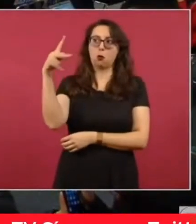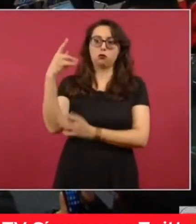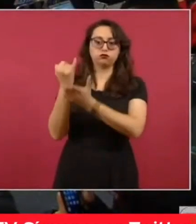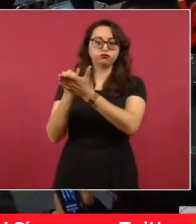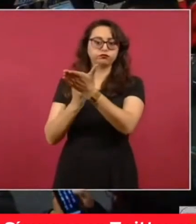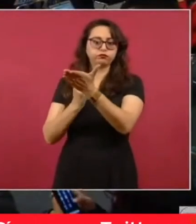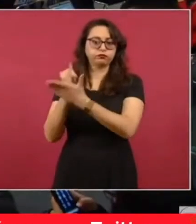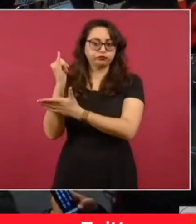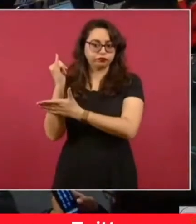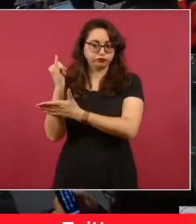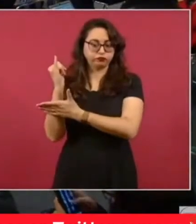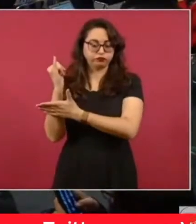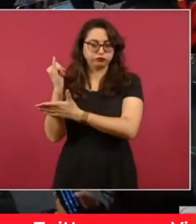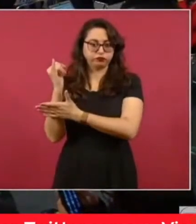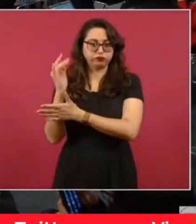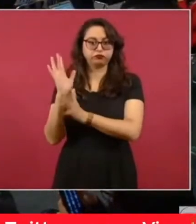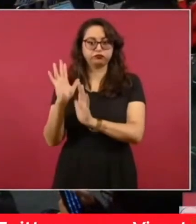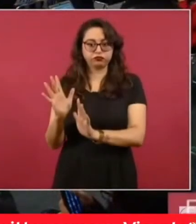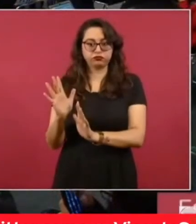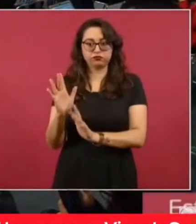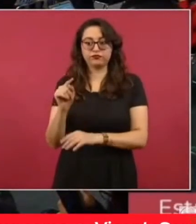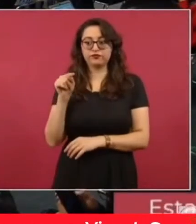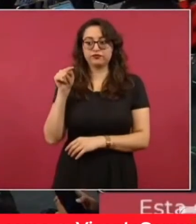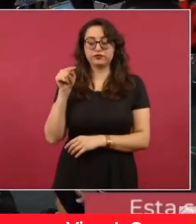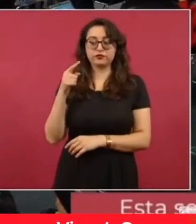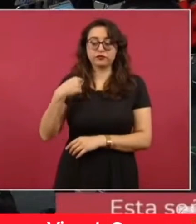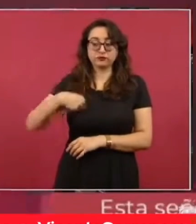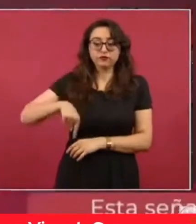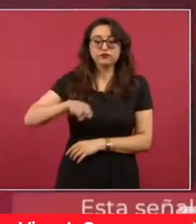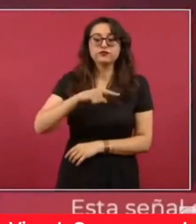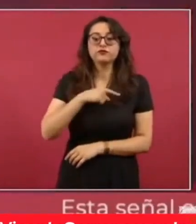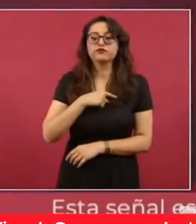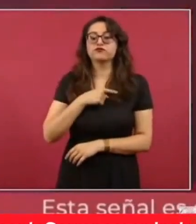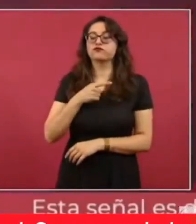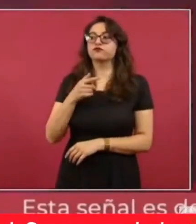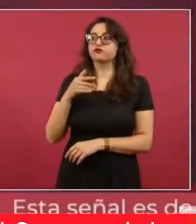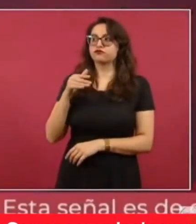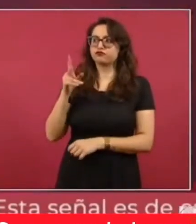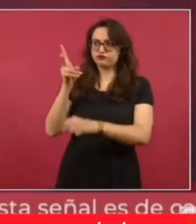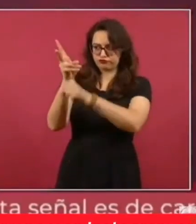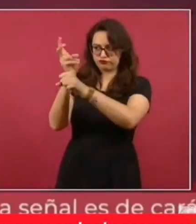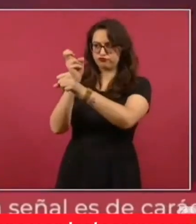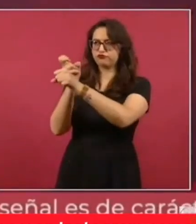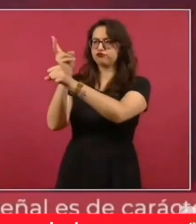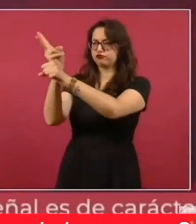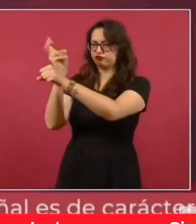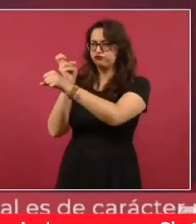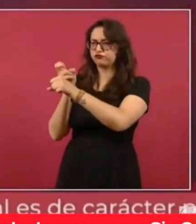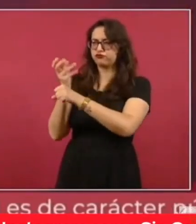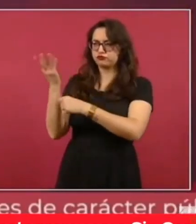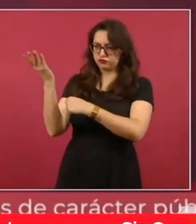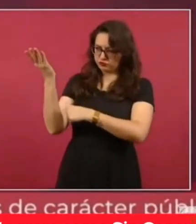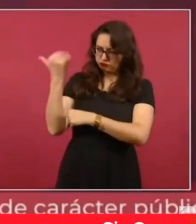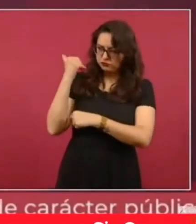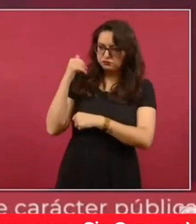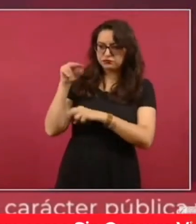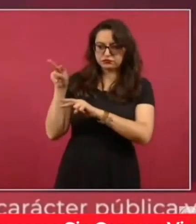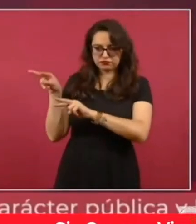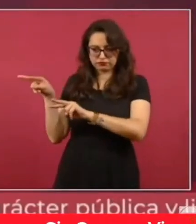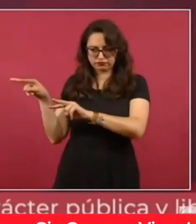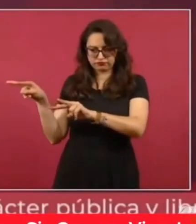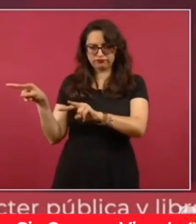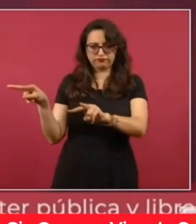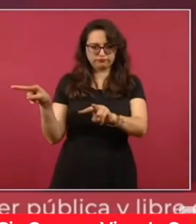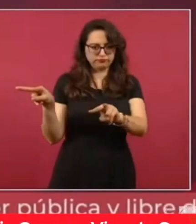hemos invitado a los integrantes de este tribunal a que visiten la zona que vean